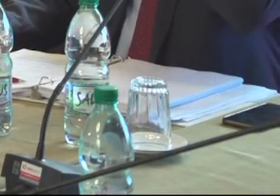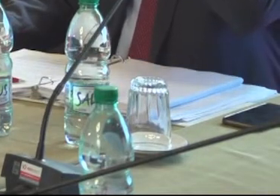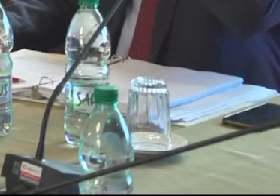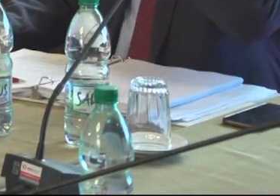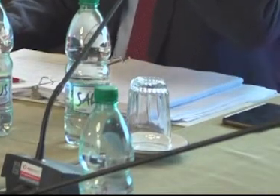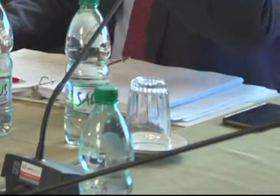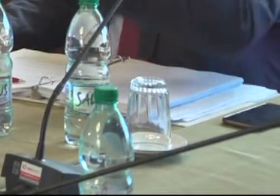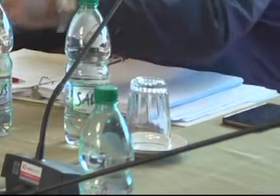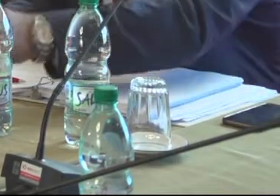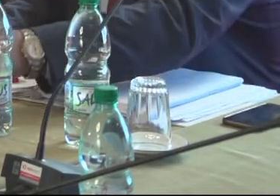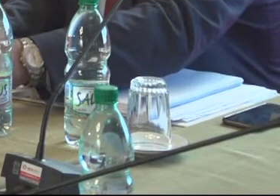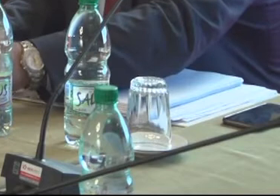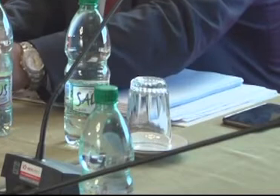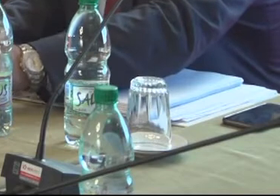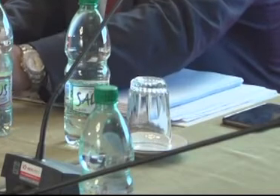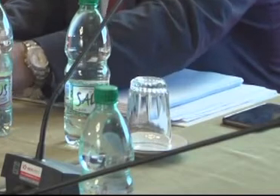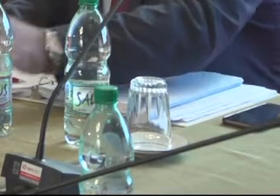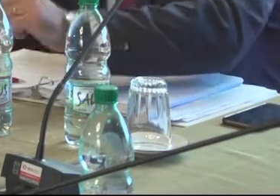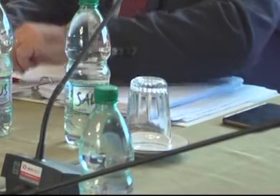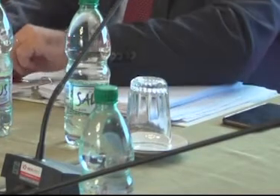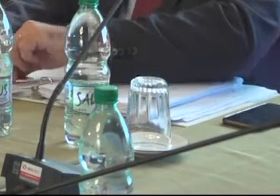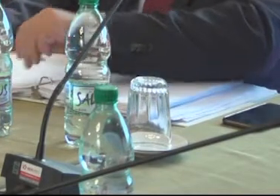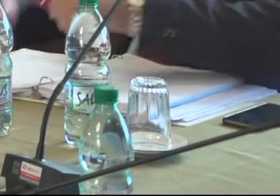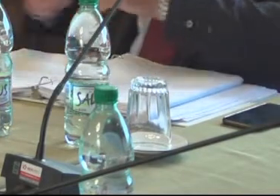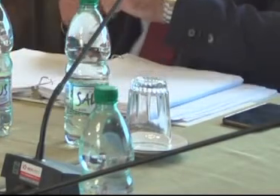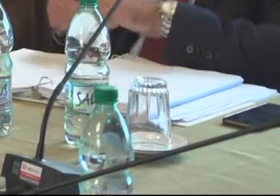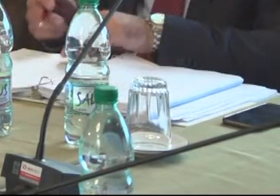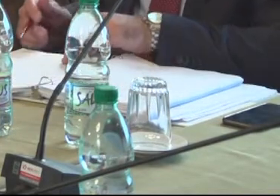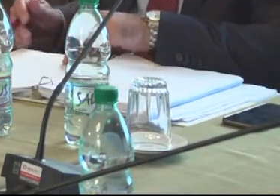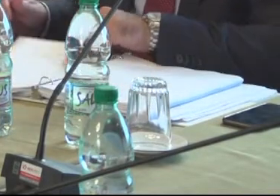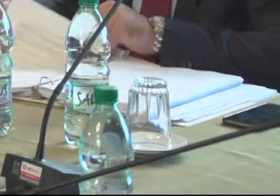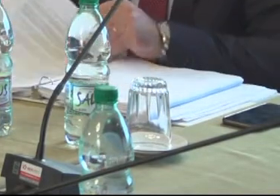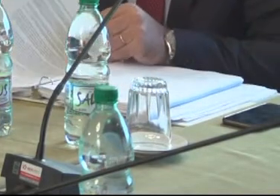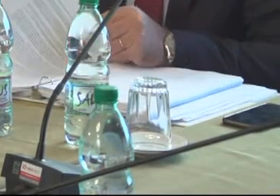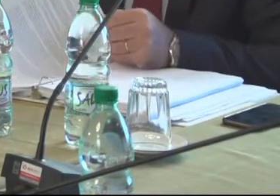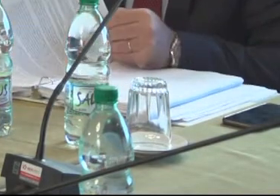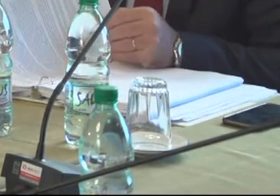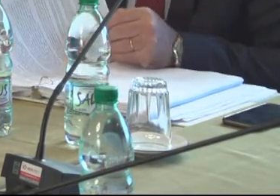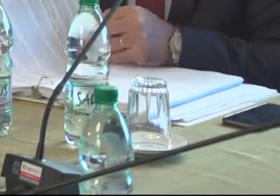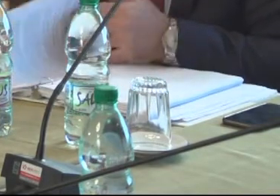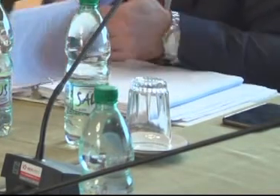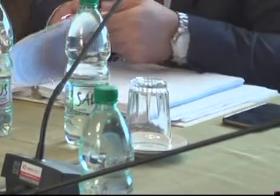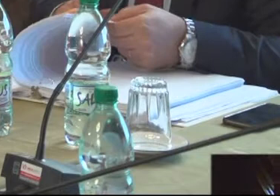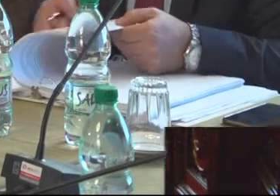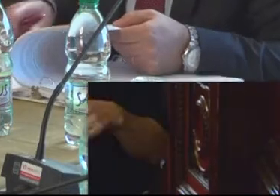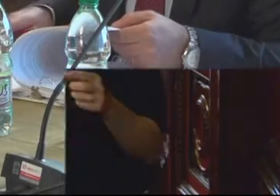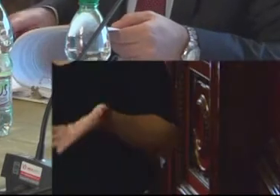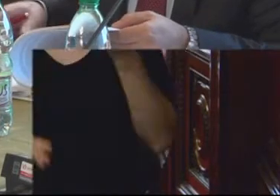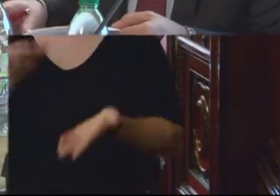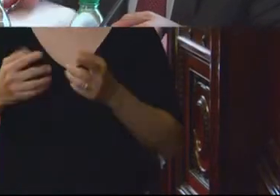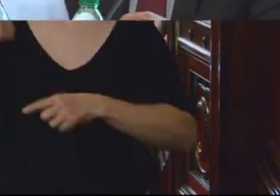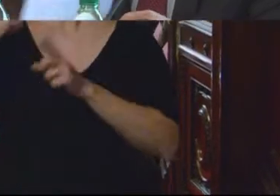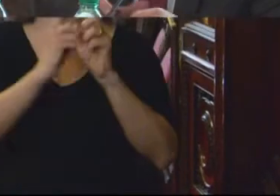las dos posiciones y elementos de juicio que nos permitan la evaluación y el